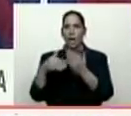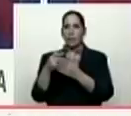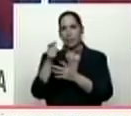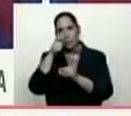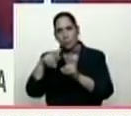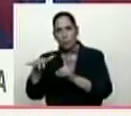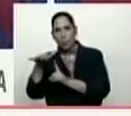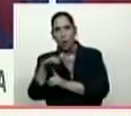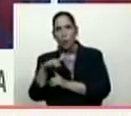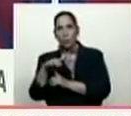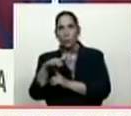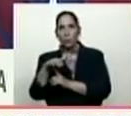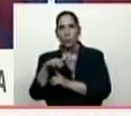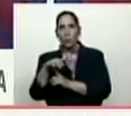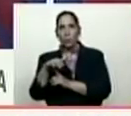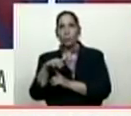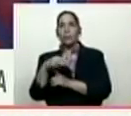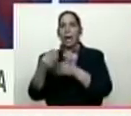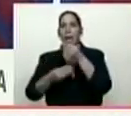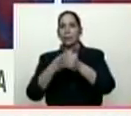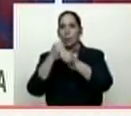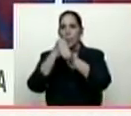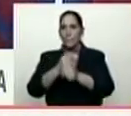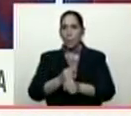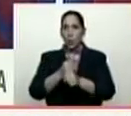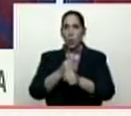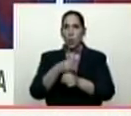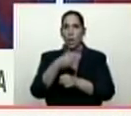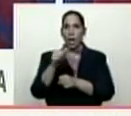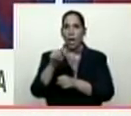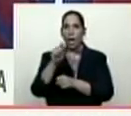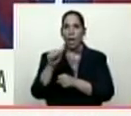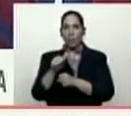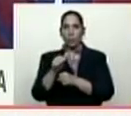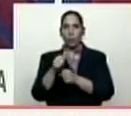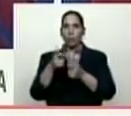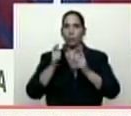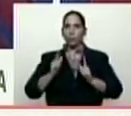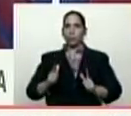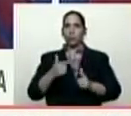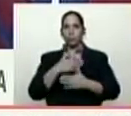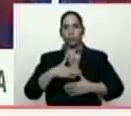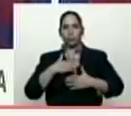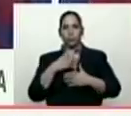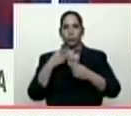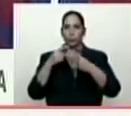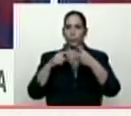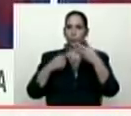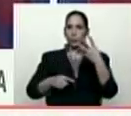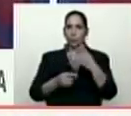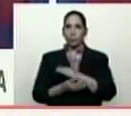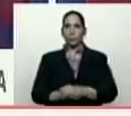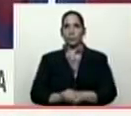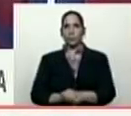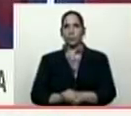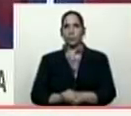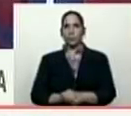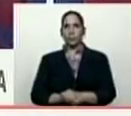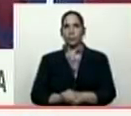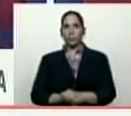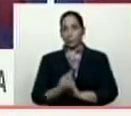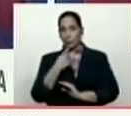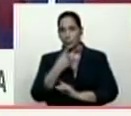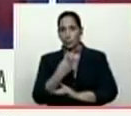a Guajdualito y haciendo paradas en los Hatos Diero, Vescancero, Avileño, Guerrereño y Mata de la Miel.